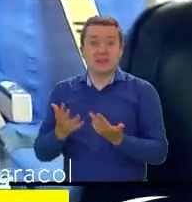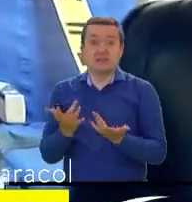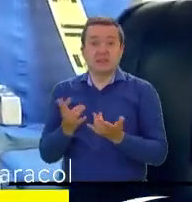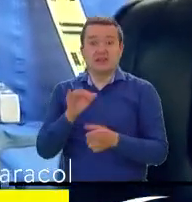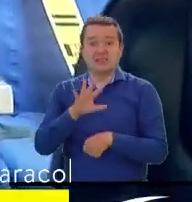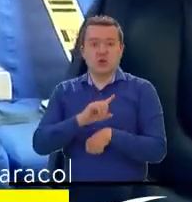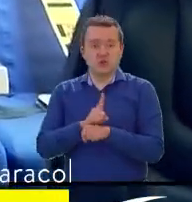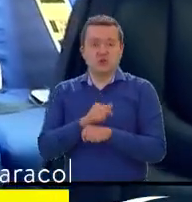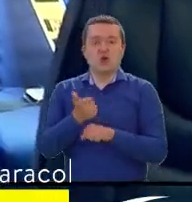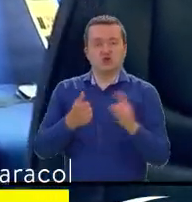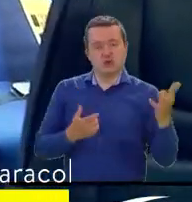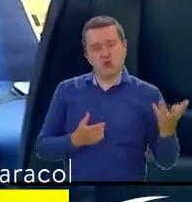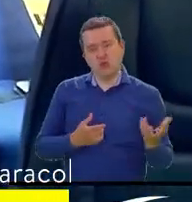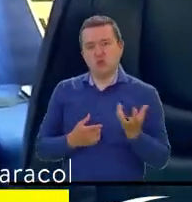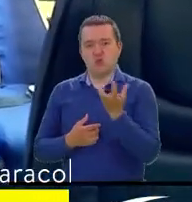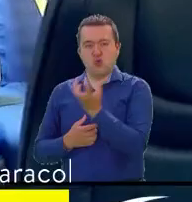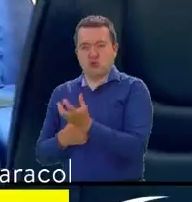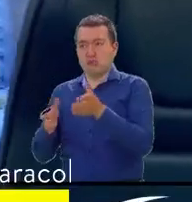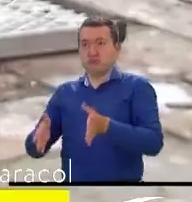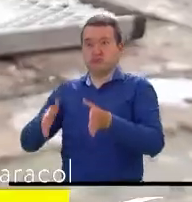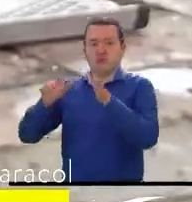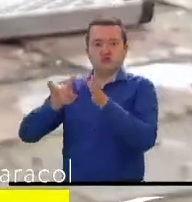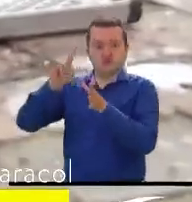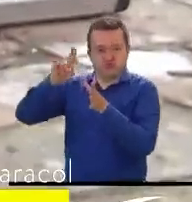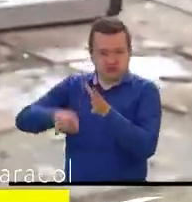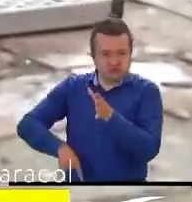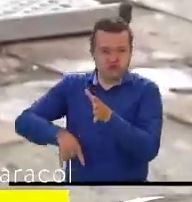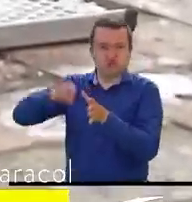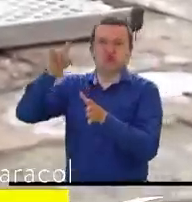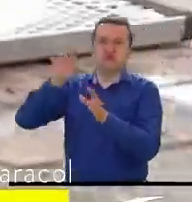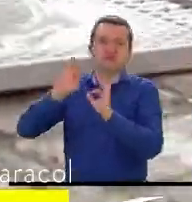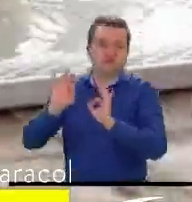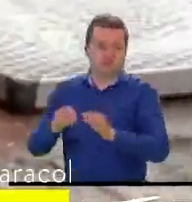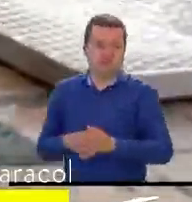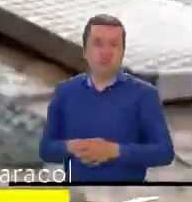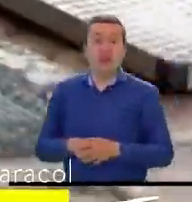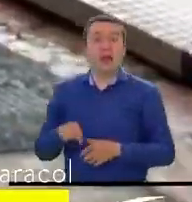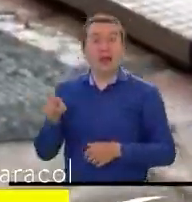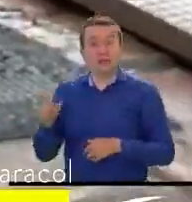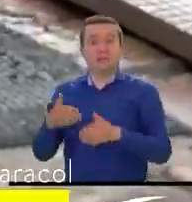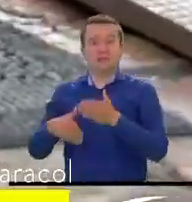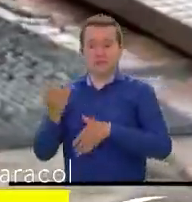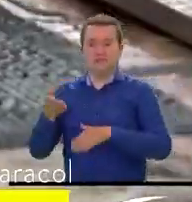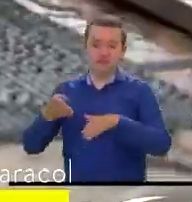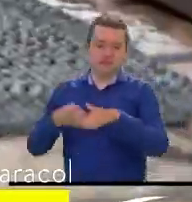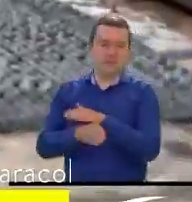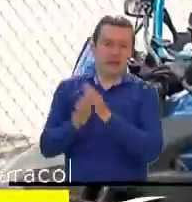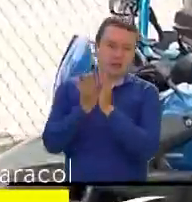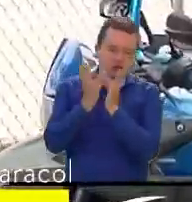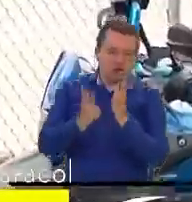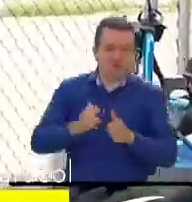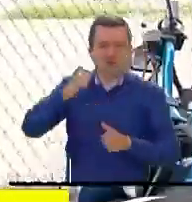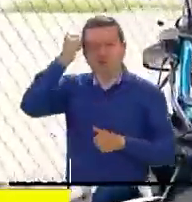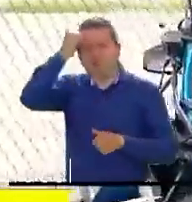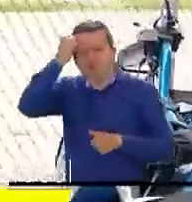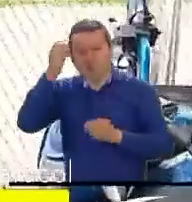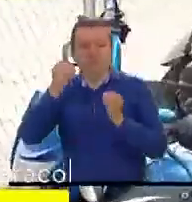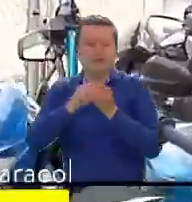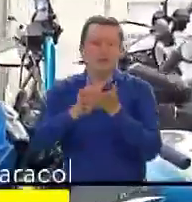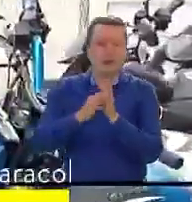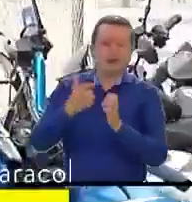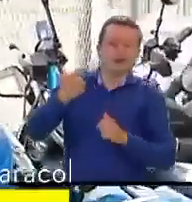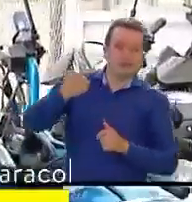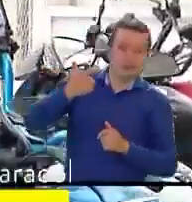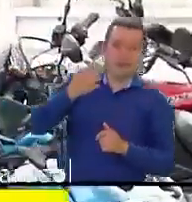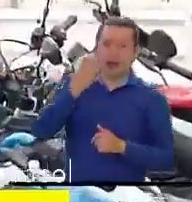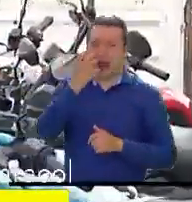puede ingresar el nuevo grupo de estudiantes. Desde el ingreso, estudiantes y docentes están cumpliendo a cabalidad con la desinfección y toma de temperatura. Y